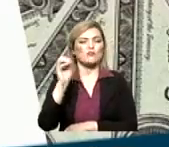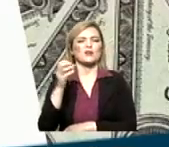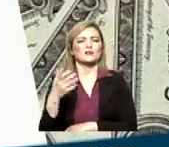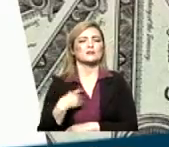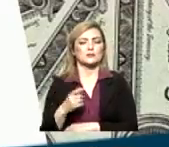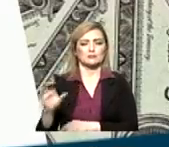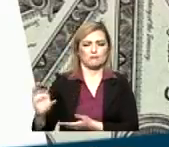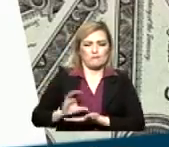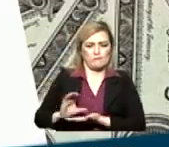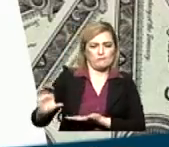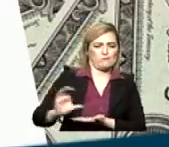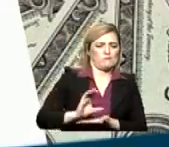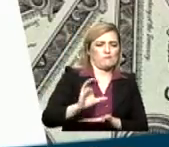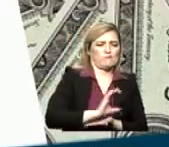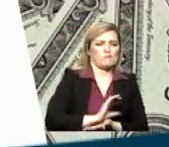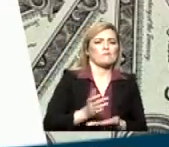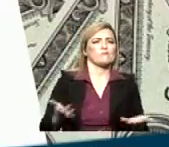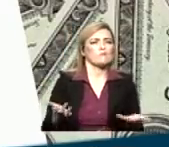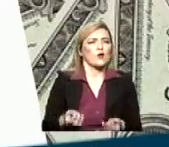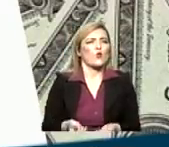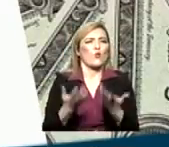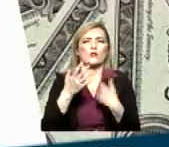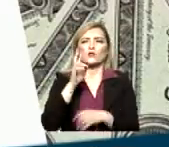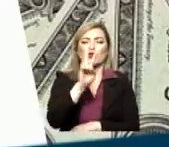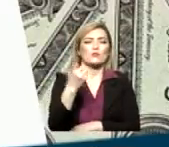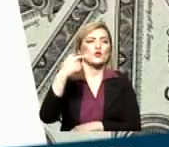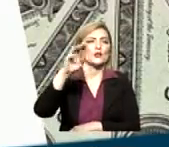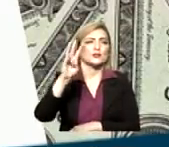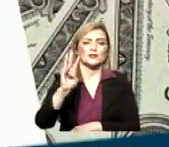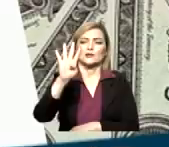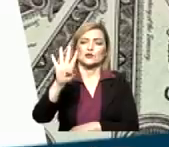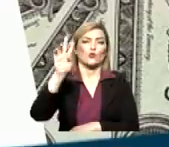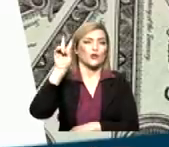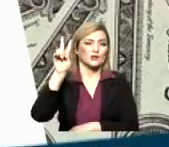recibió ingresos a través del sistema financiero por